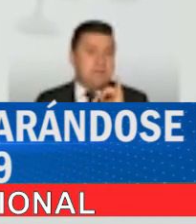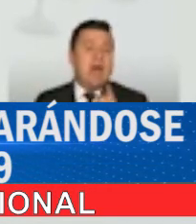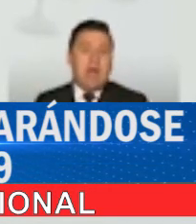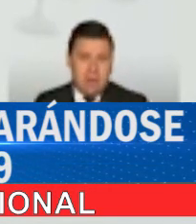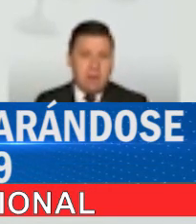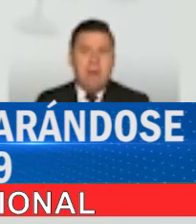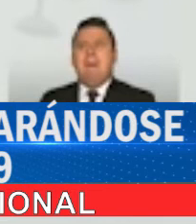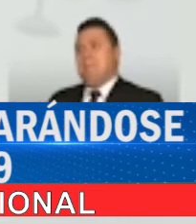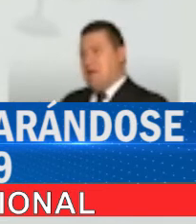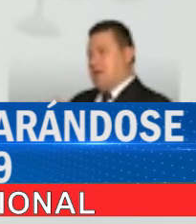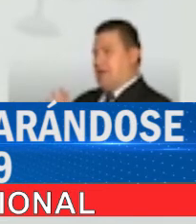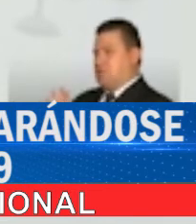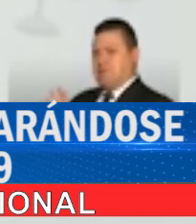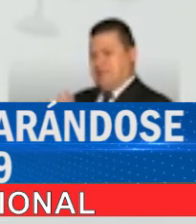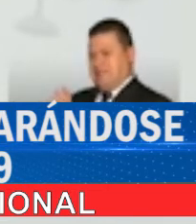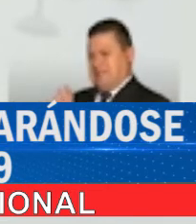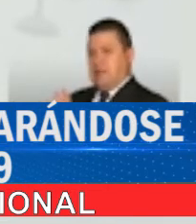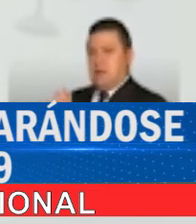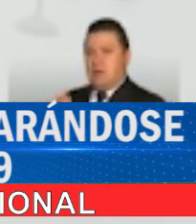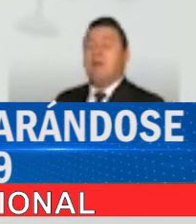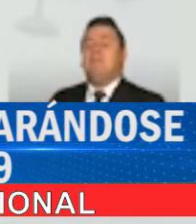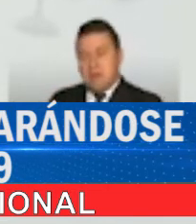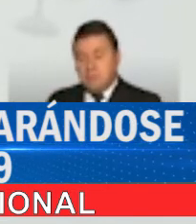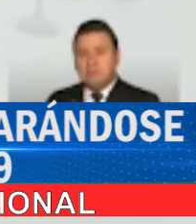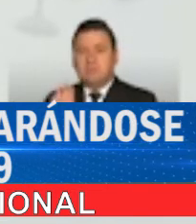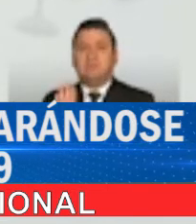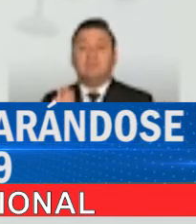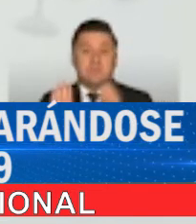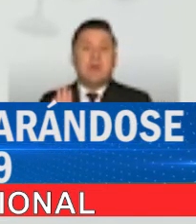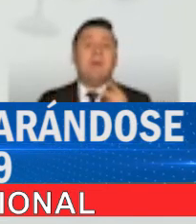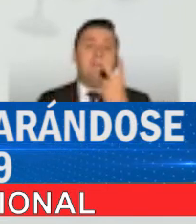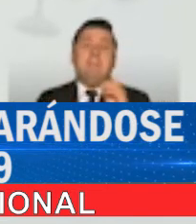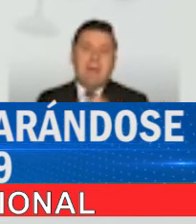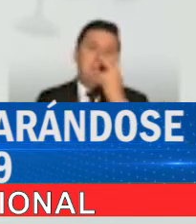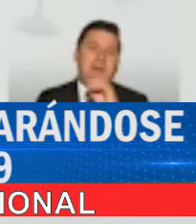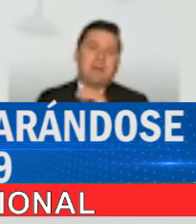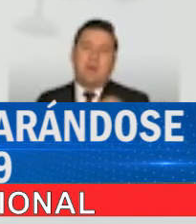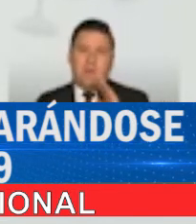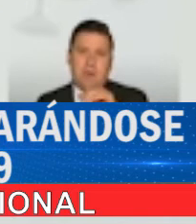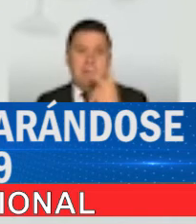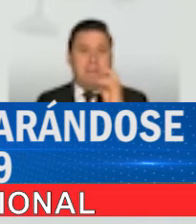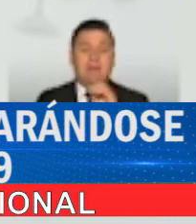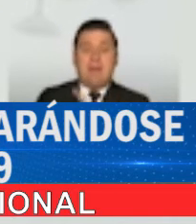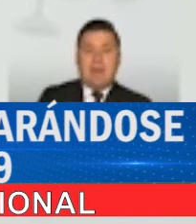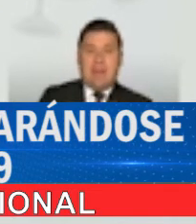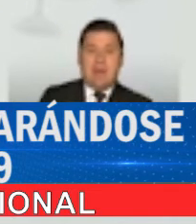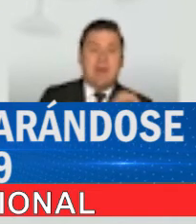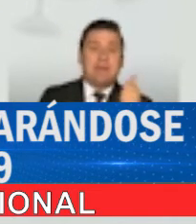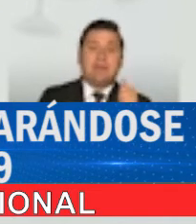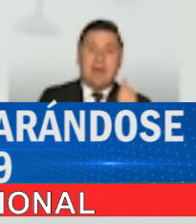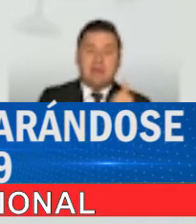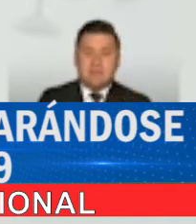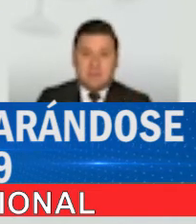la resolución para poder entregar 20 en Buenaventura, 20 en Cali y 10 en Quibdó.